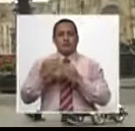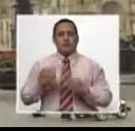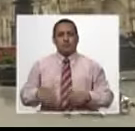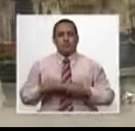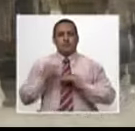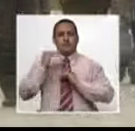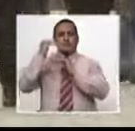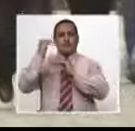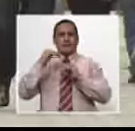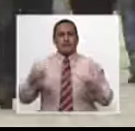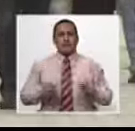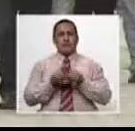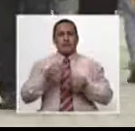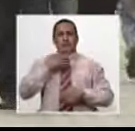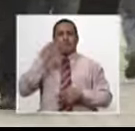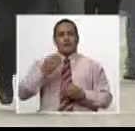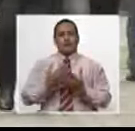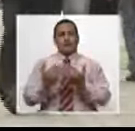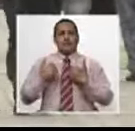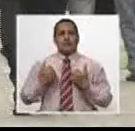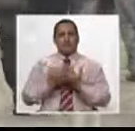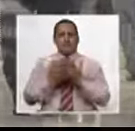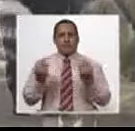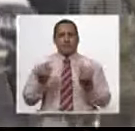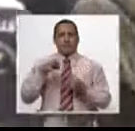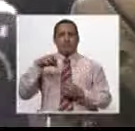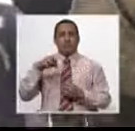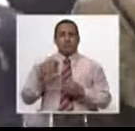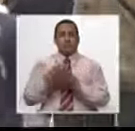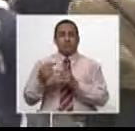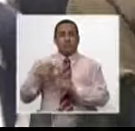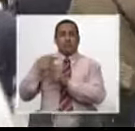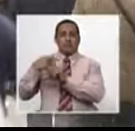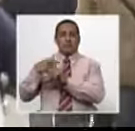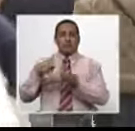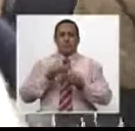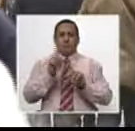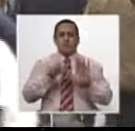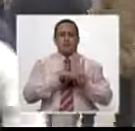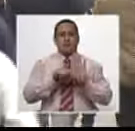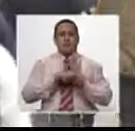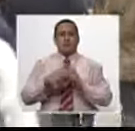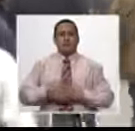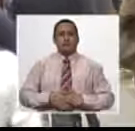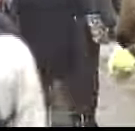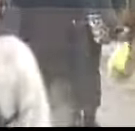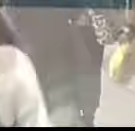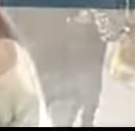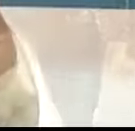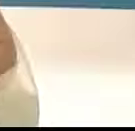los objetivos y en ese sentido pesan más los pro que los contra.